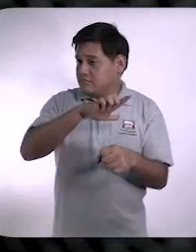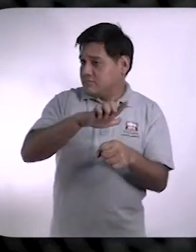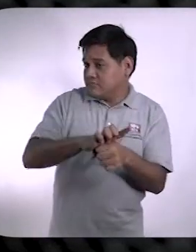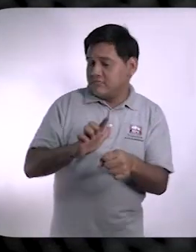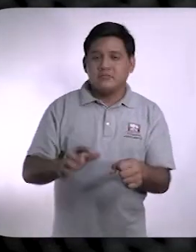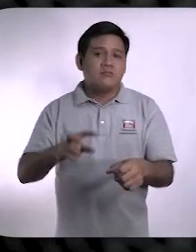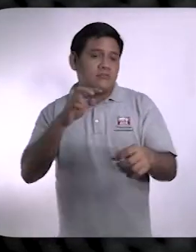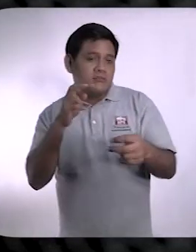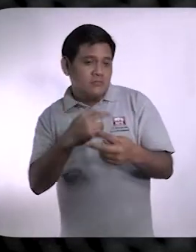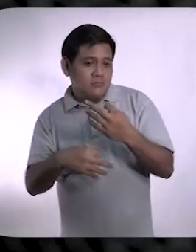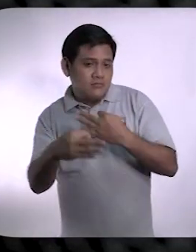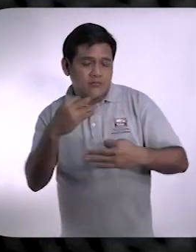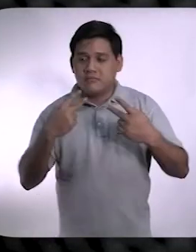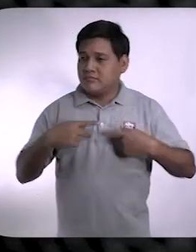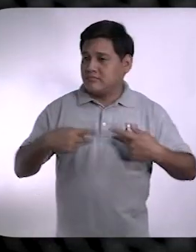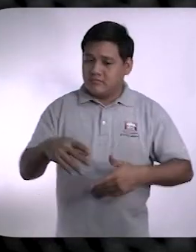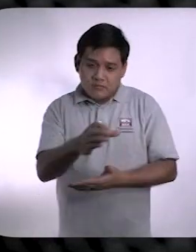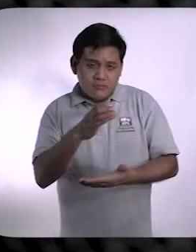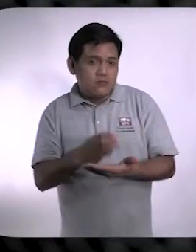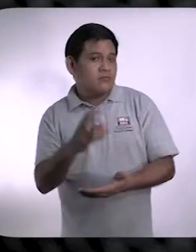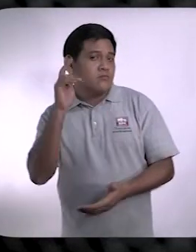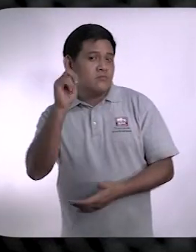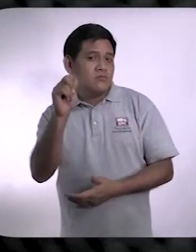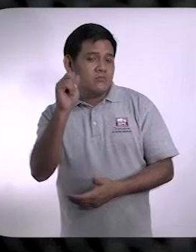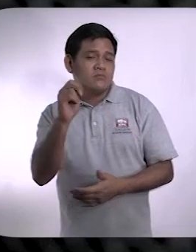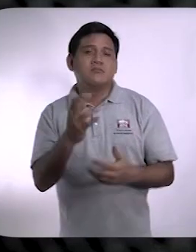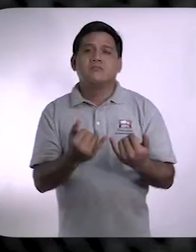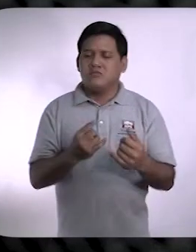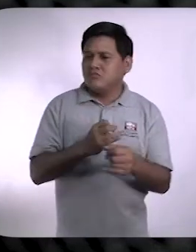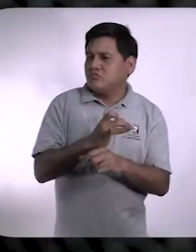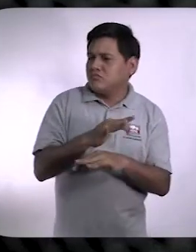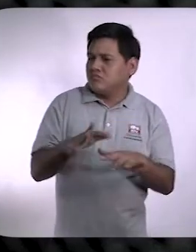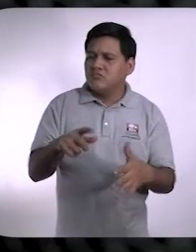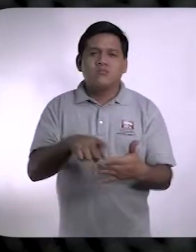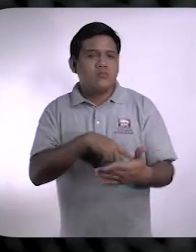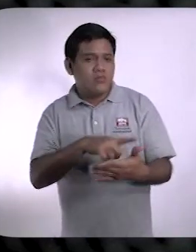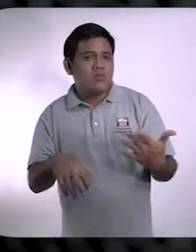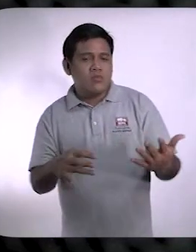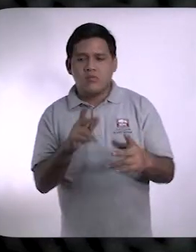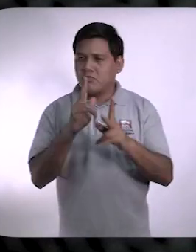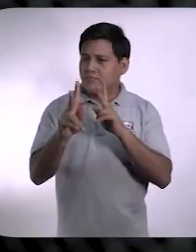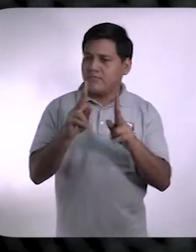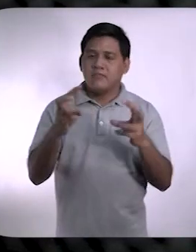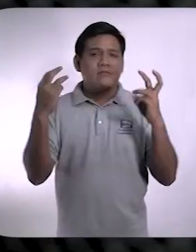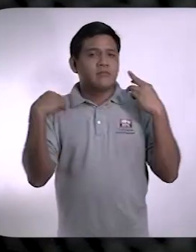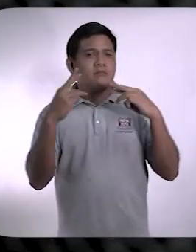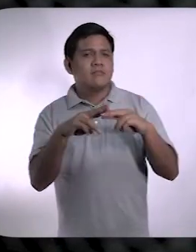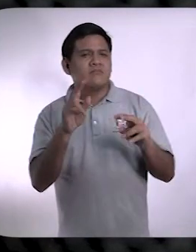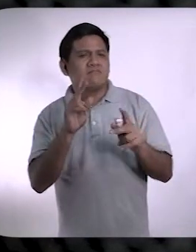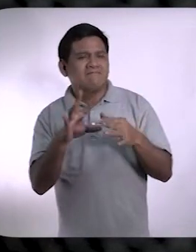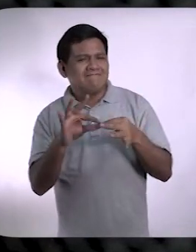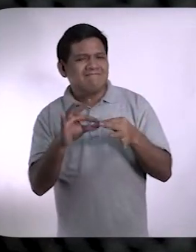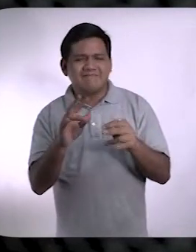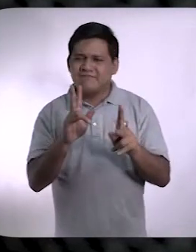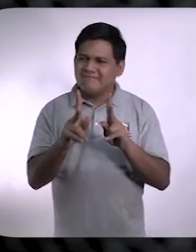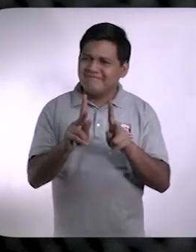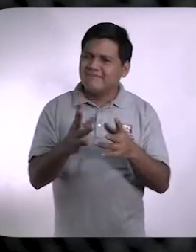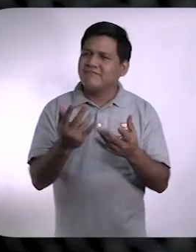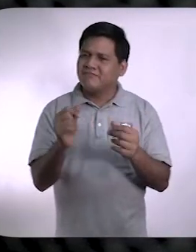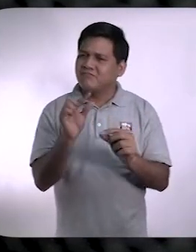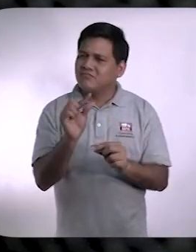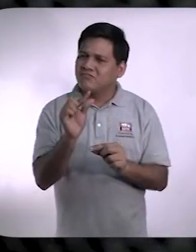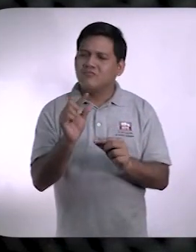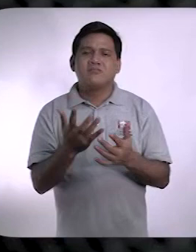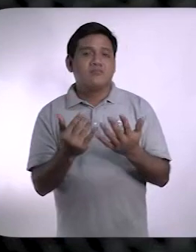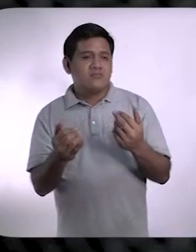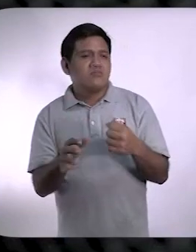Hay que salir a votar, pero hay que salir a votar informados, así que para ello vamos a hablar, maestro. Queremos que nos cuente sobre cómo